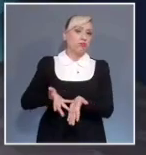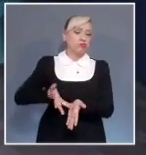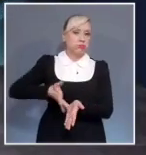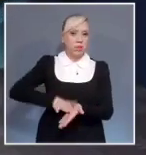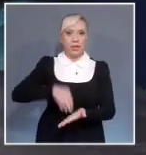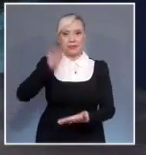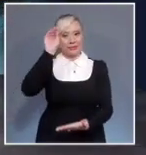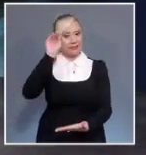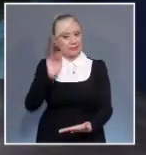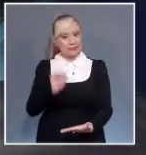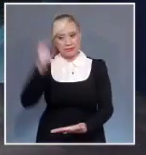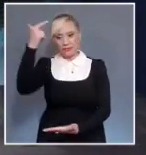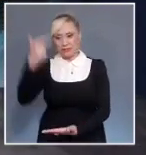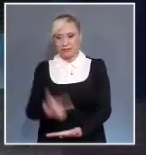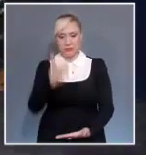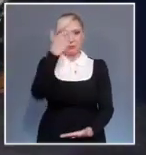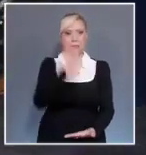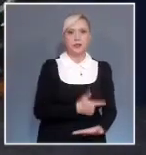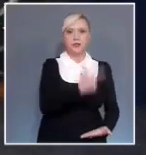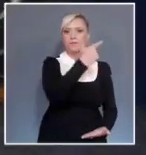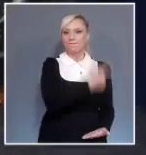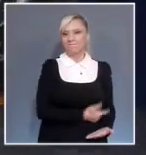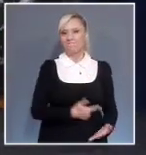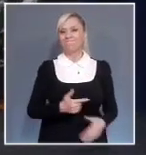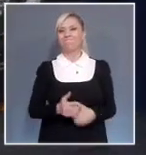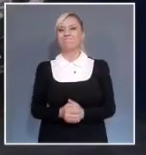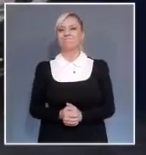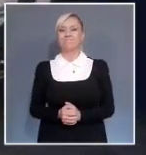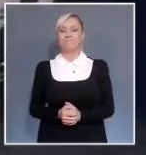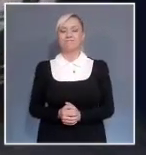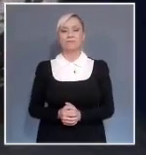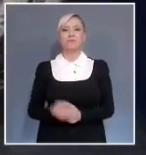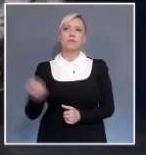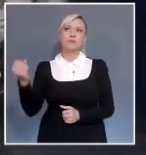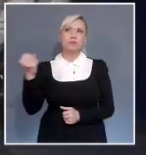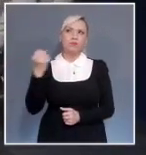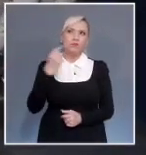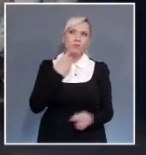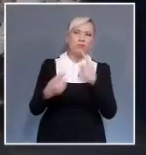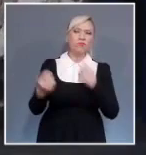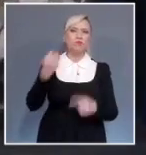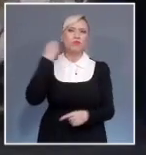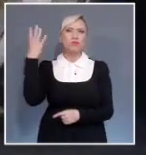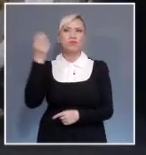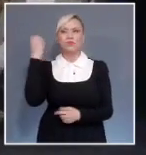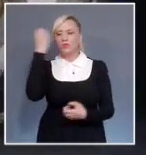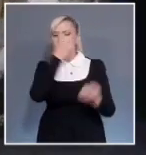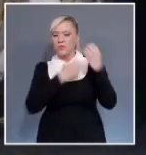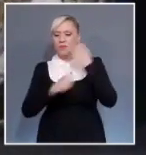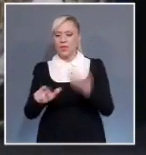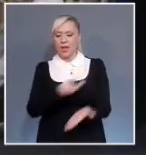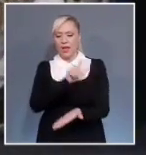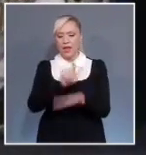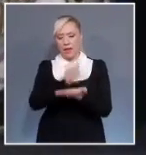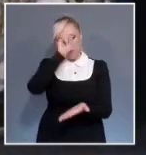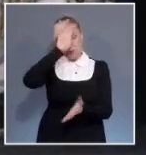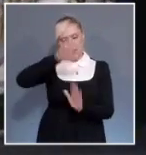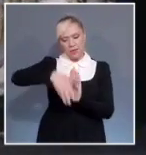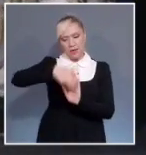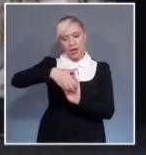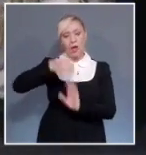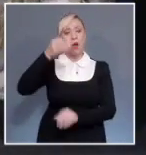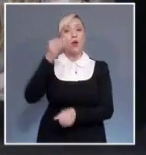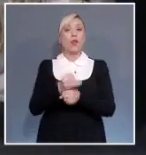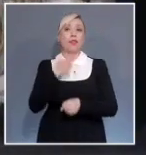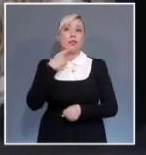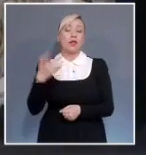Durante un foro en donde se analizó la nueva ley minera, especialistas aseguran que actualmente existen 17